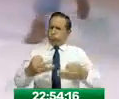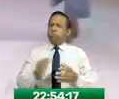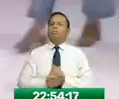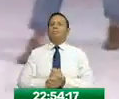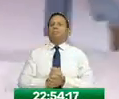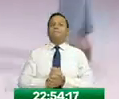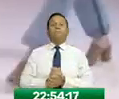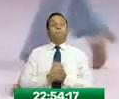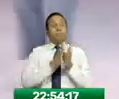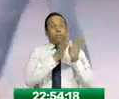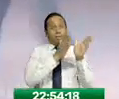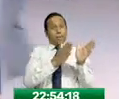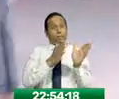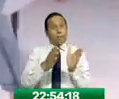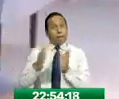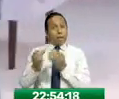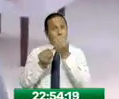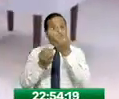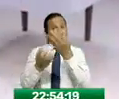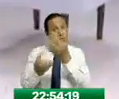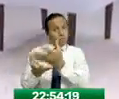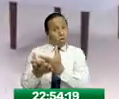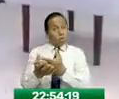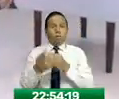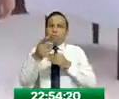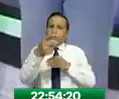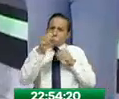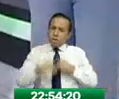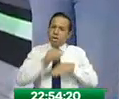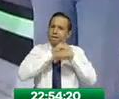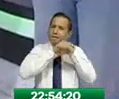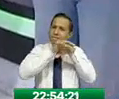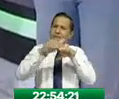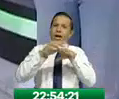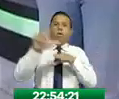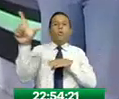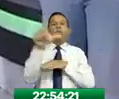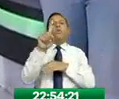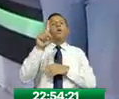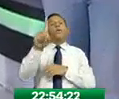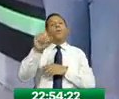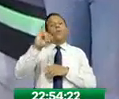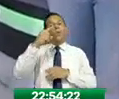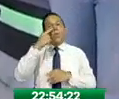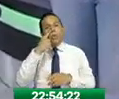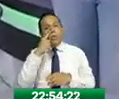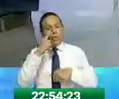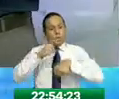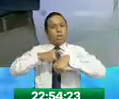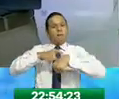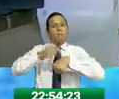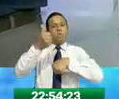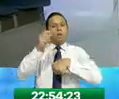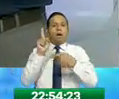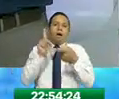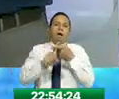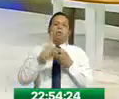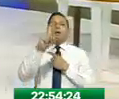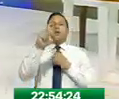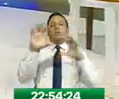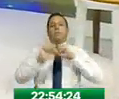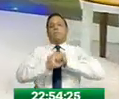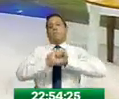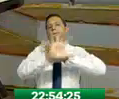estos preámbulos, usted queda cordialmente invitado desde este lunes 1 de junio de 10 a 11 de la mañana a presenciar la